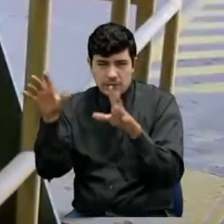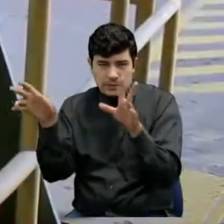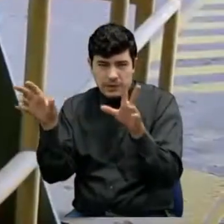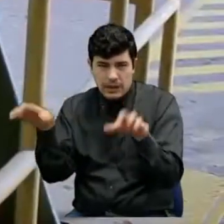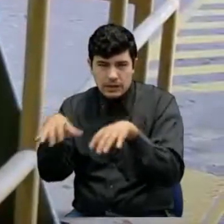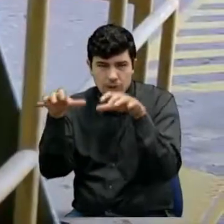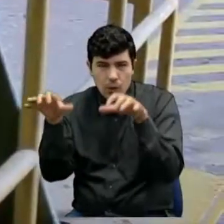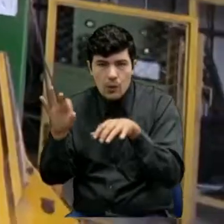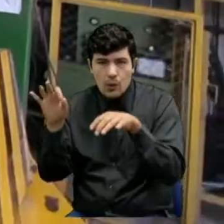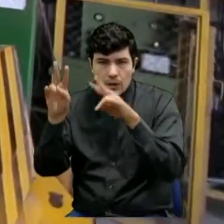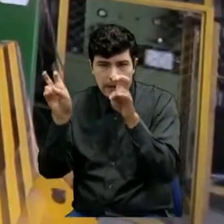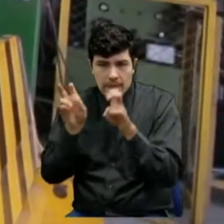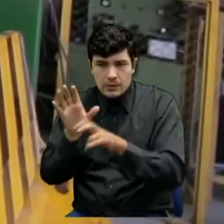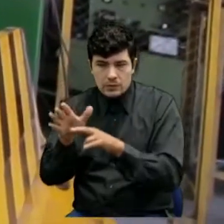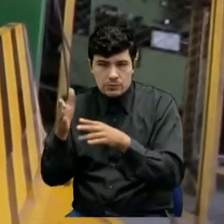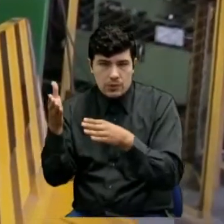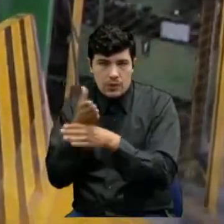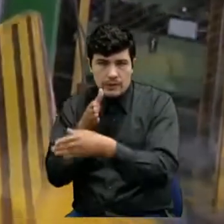se esté tratando.